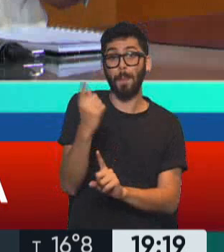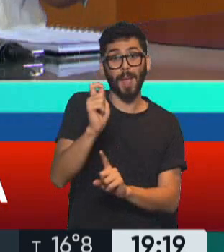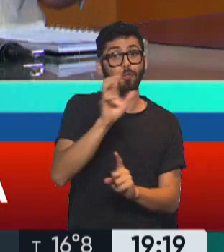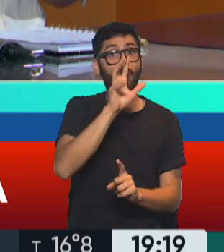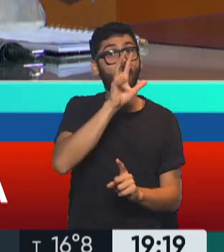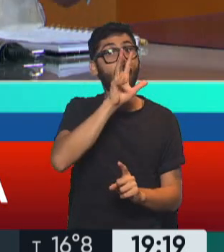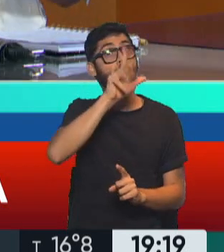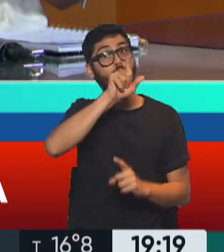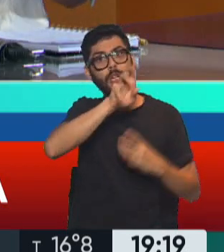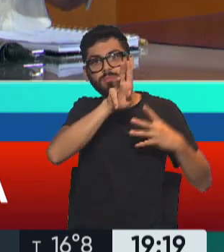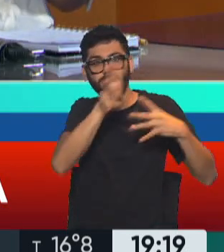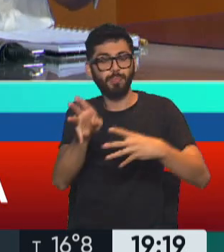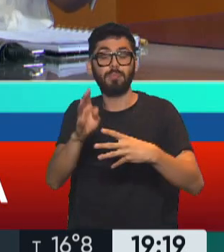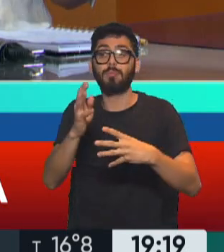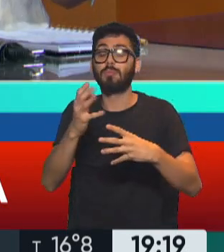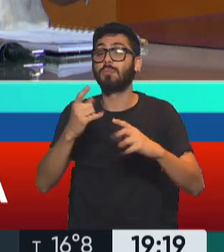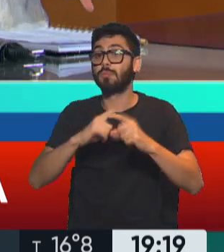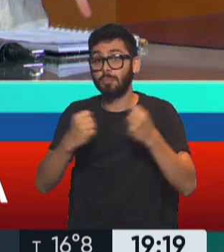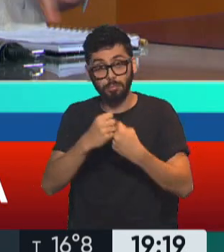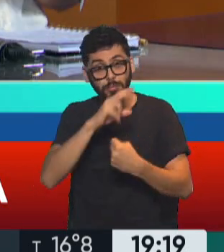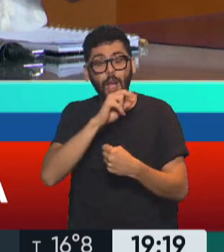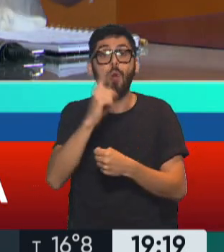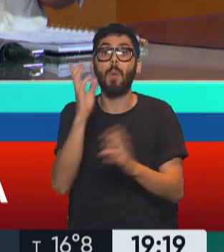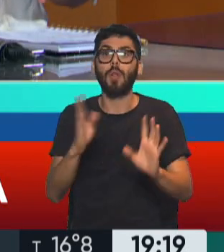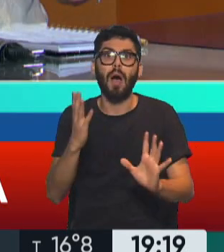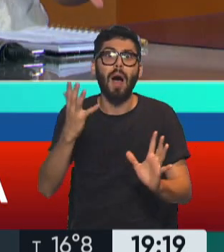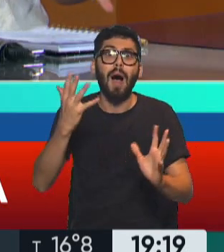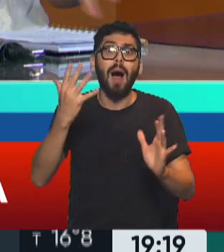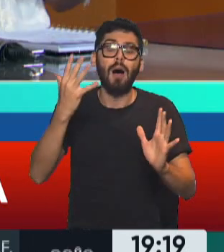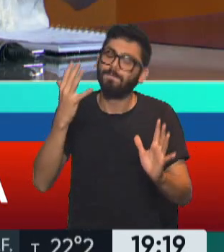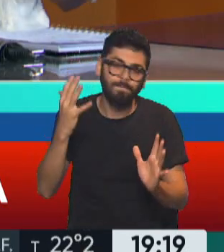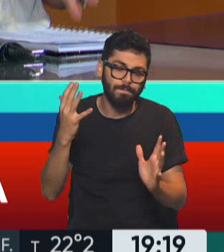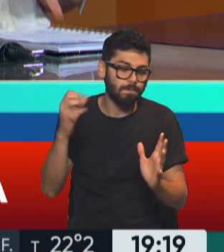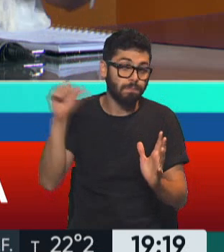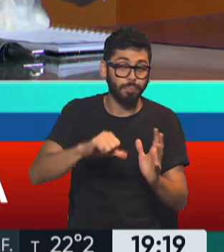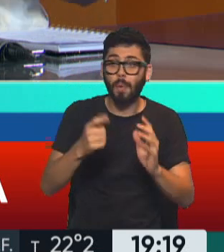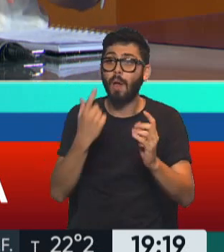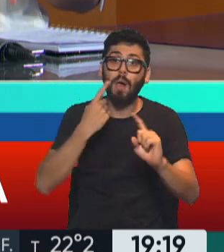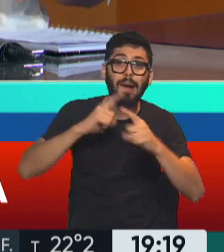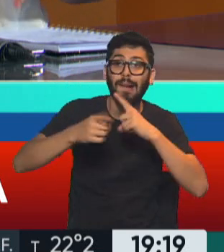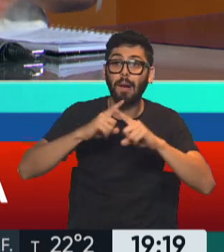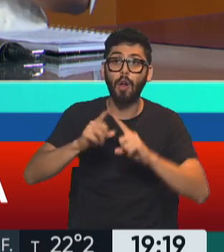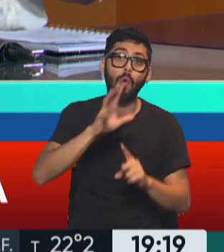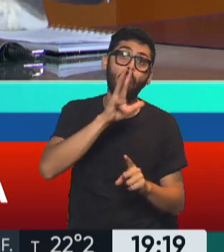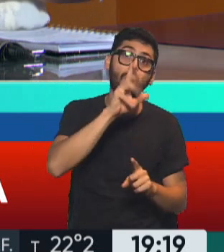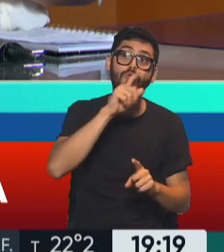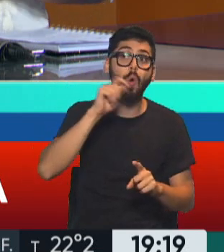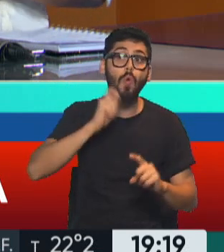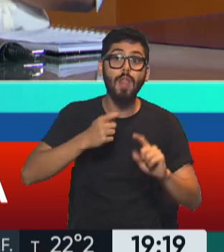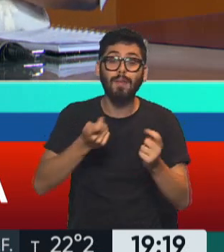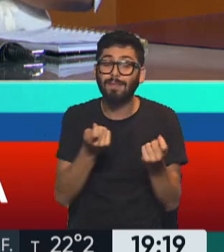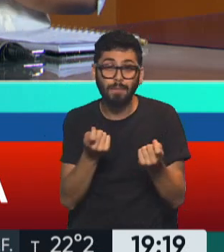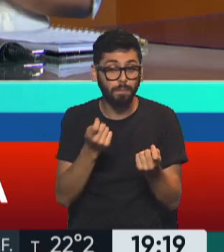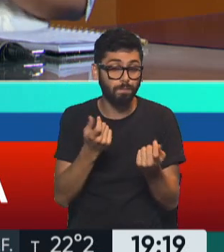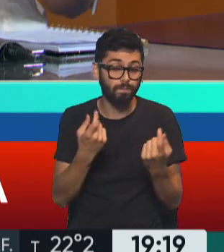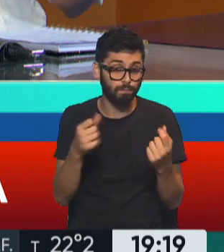pudo acordar, si bien hubo momentos en los que se generó cierta esperanza, no se llegó a una negociación entre Rusia y Ucrania. Y lo que estamos viendo